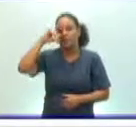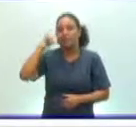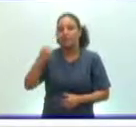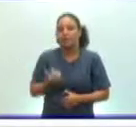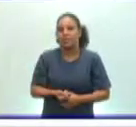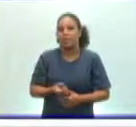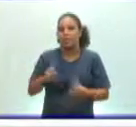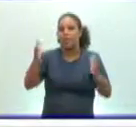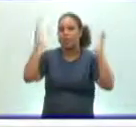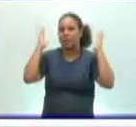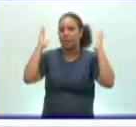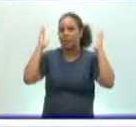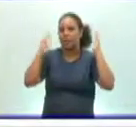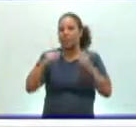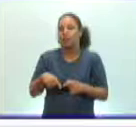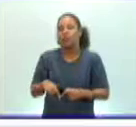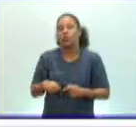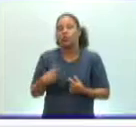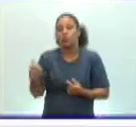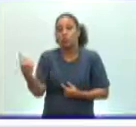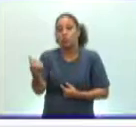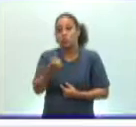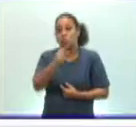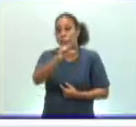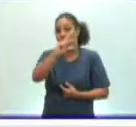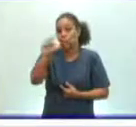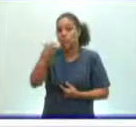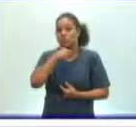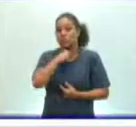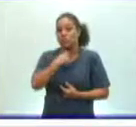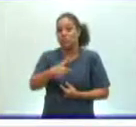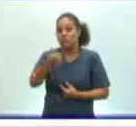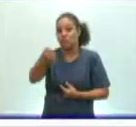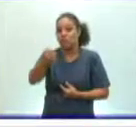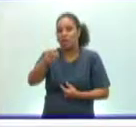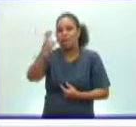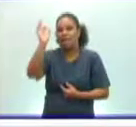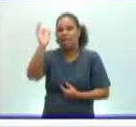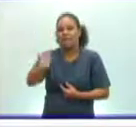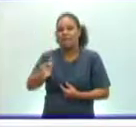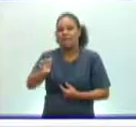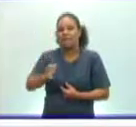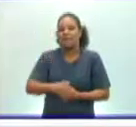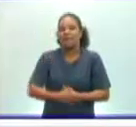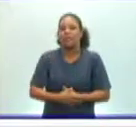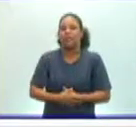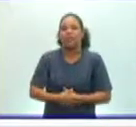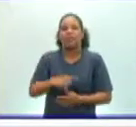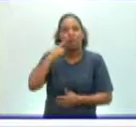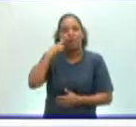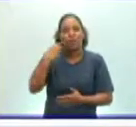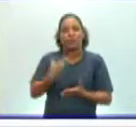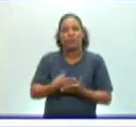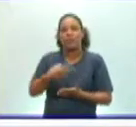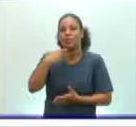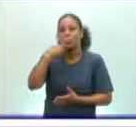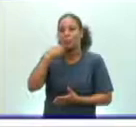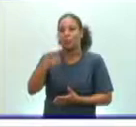paralelos. Entonces nuestra proposición es verdadera. Verifica tu respuesta.